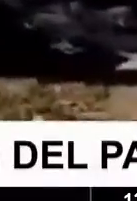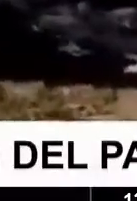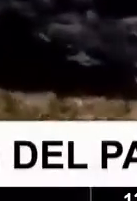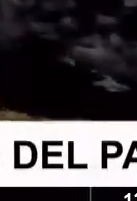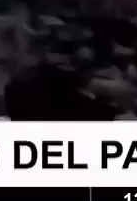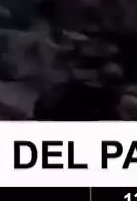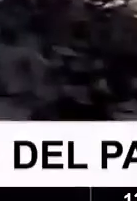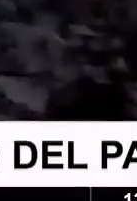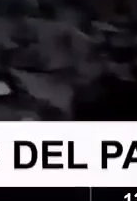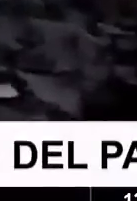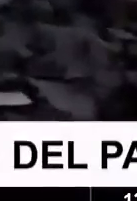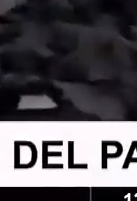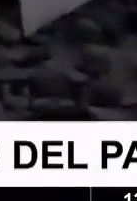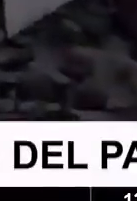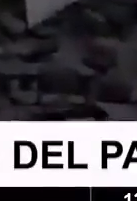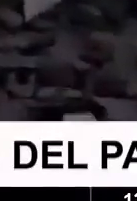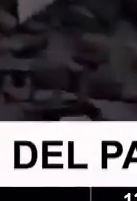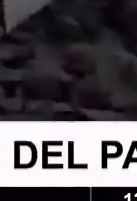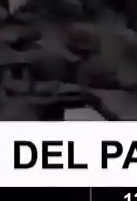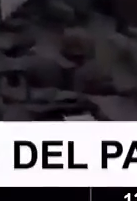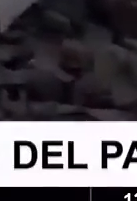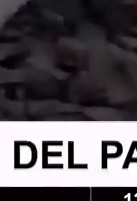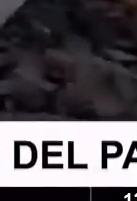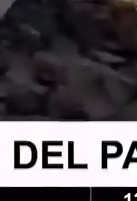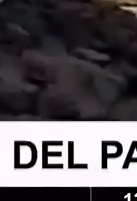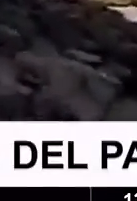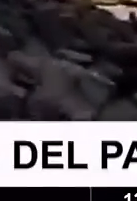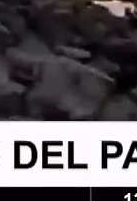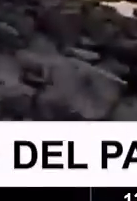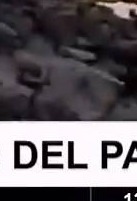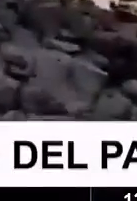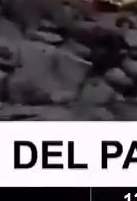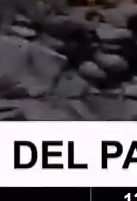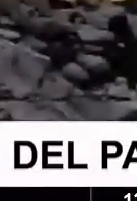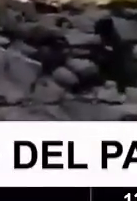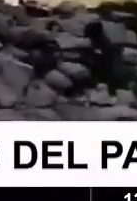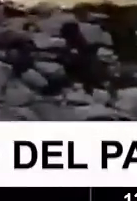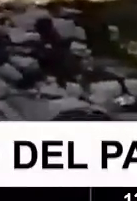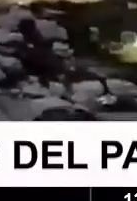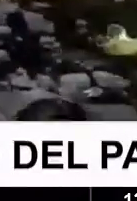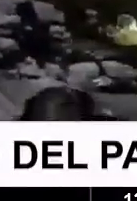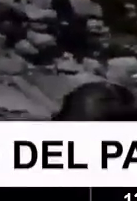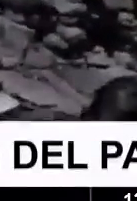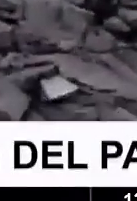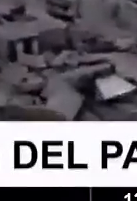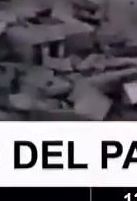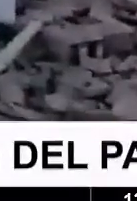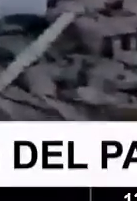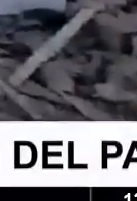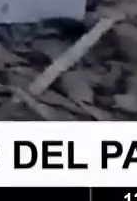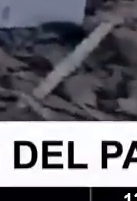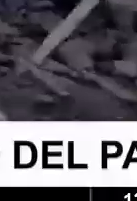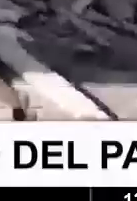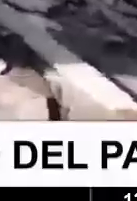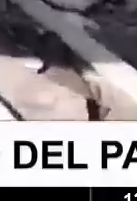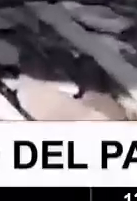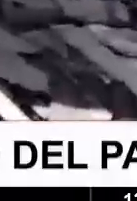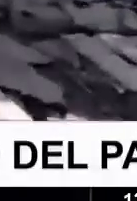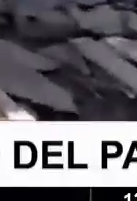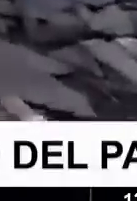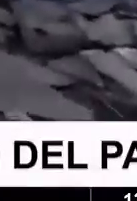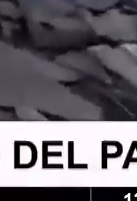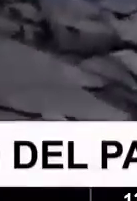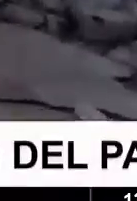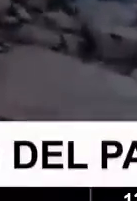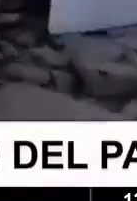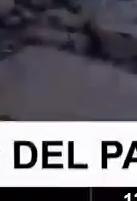que se deshabiliten todas estas construcciones y no queremos ser parte de ese costo. ¿Qué levantó este memorial? Hizo una comunidad.